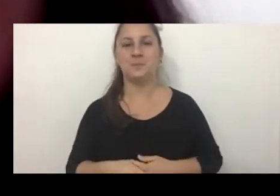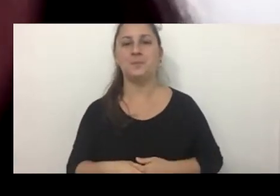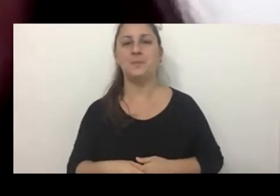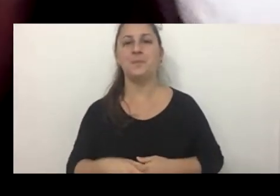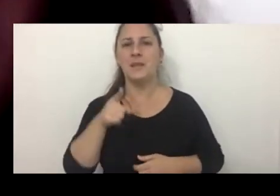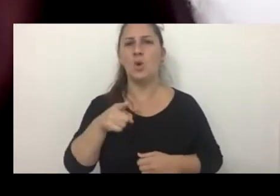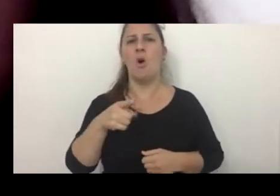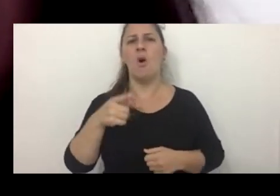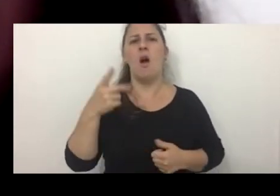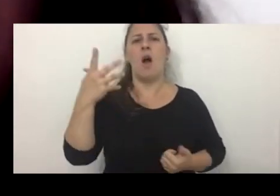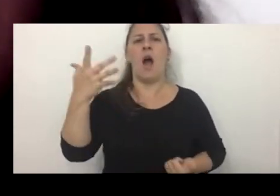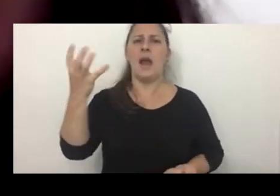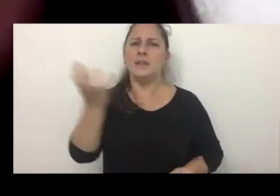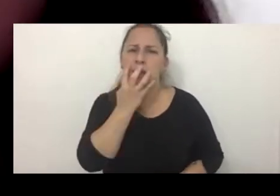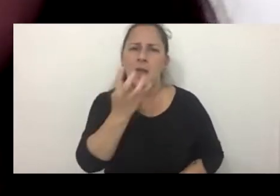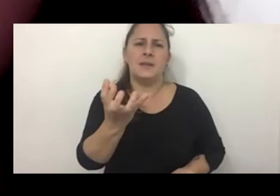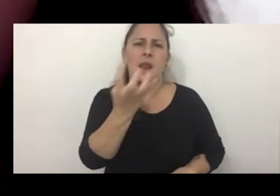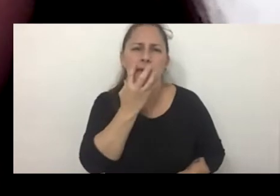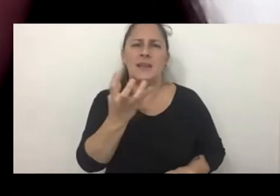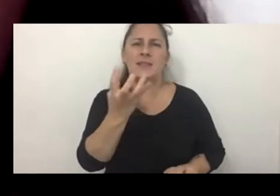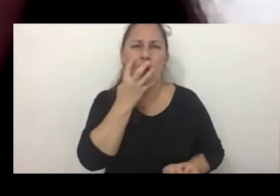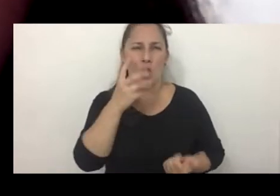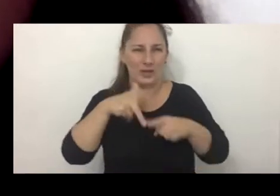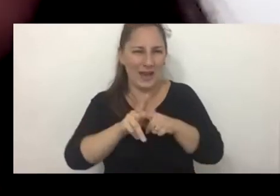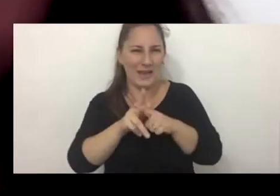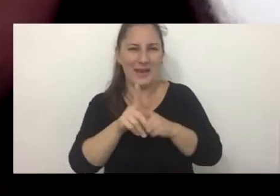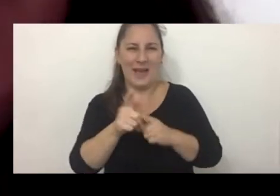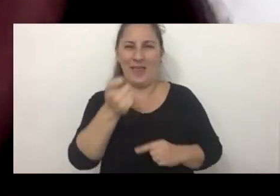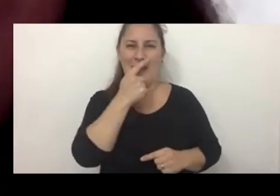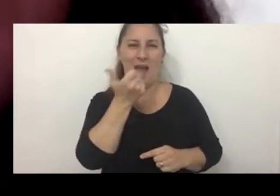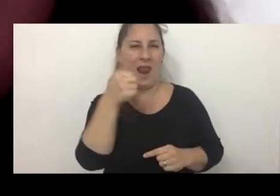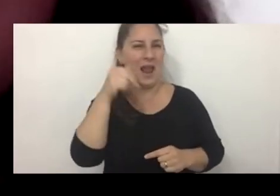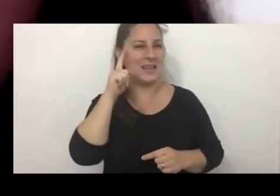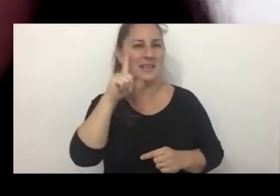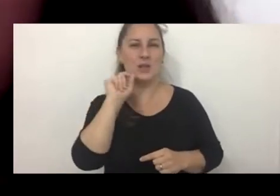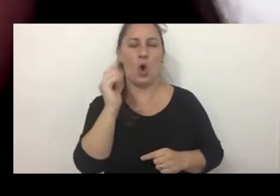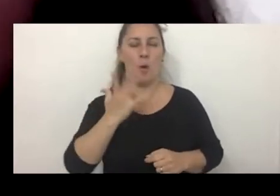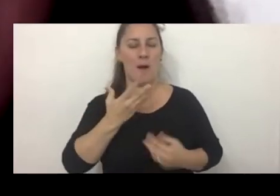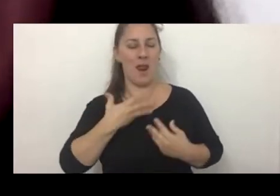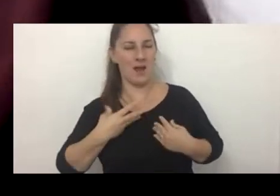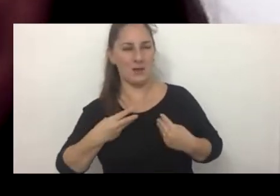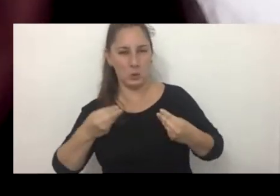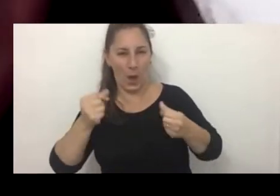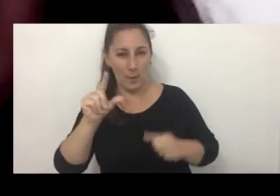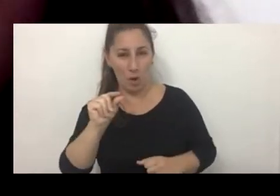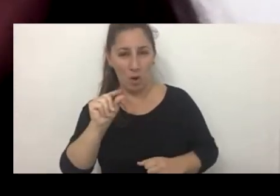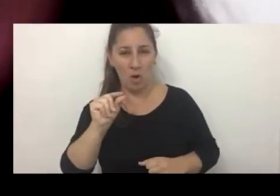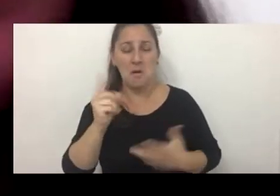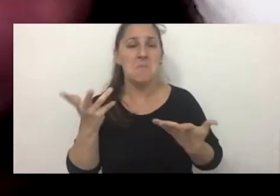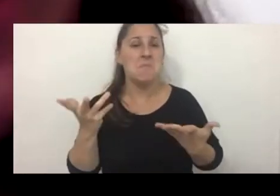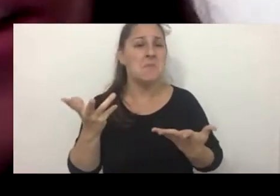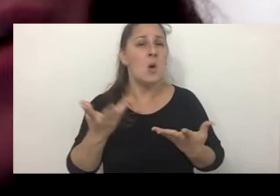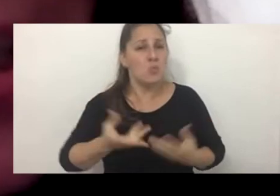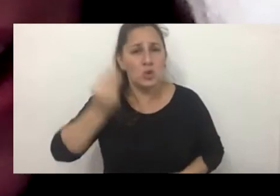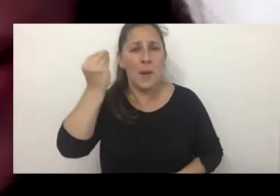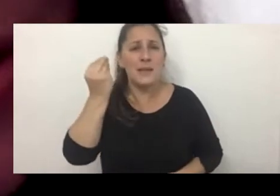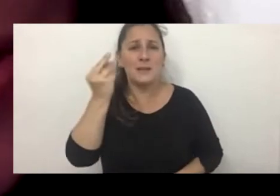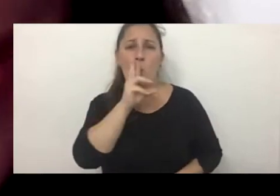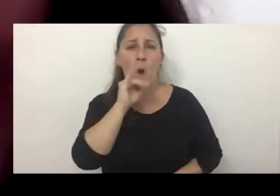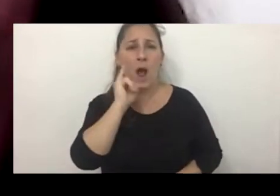efecto sea la disminución del dolor y no el borrar toda sensación, como por ejemplo una anestesia para una cesárea, donde yo